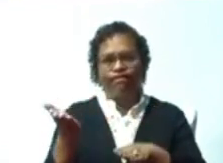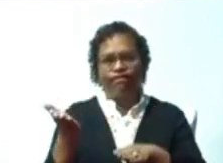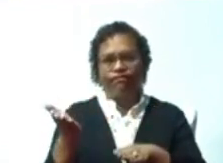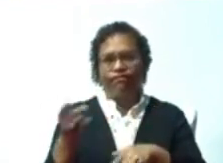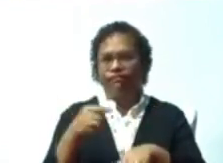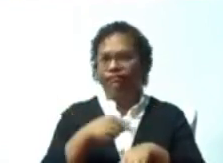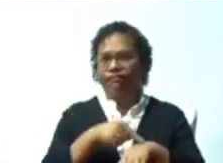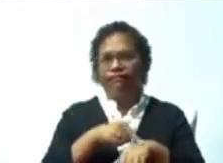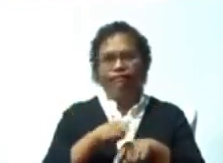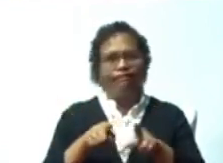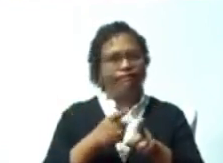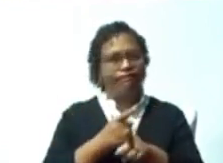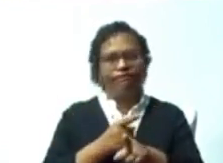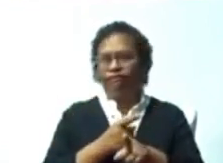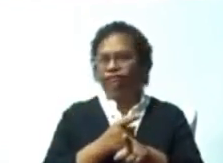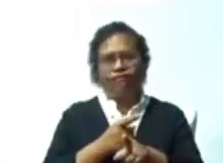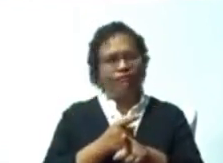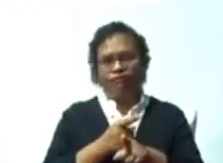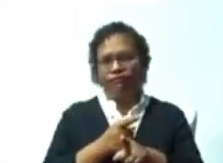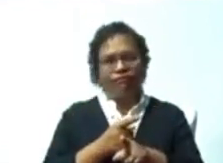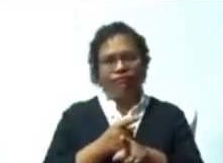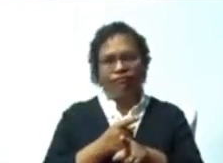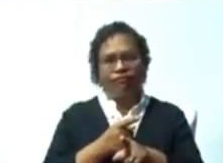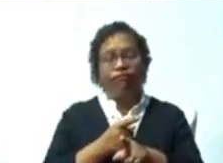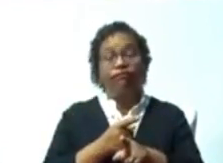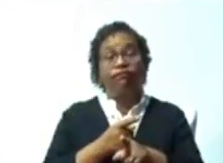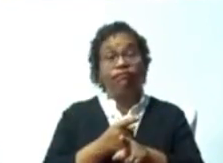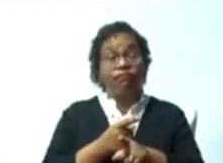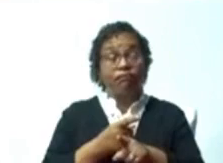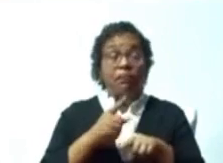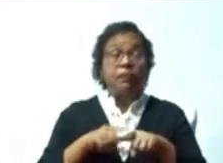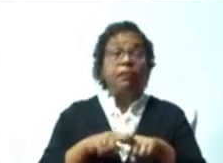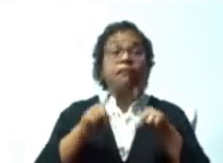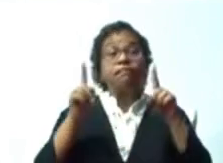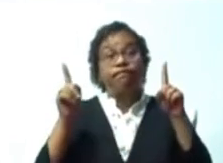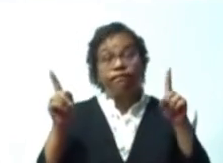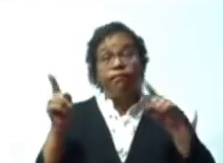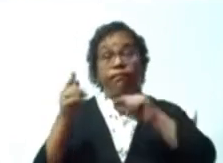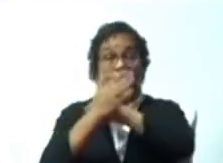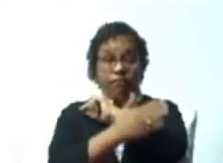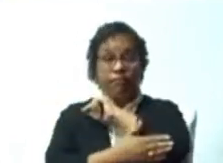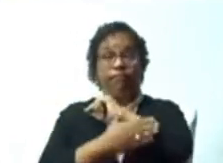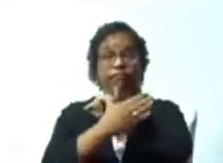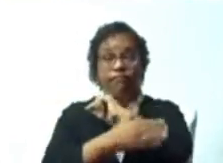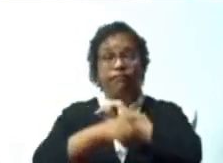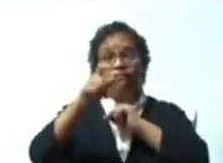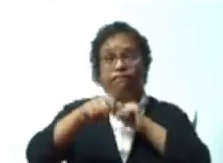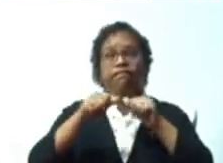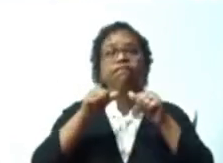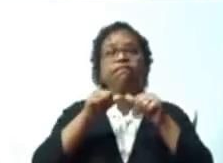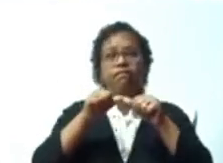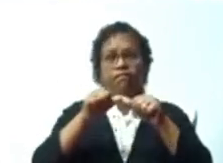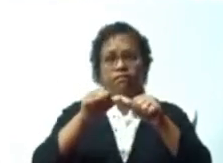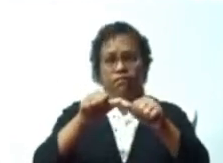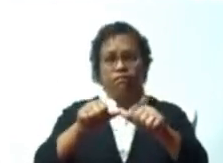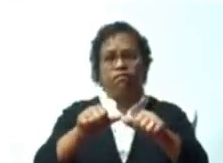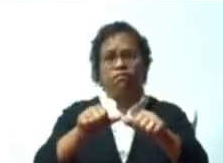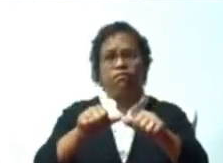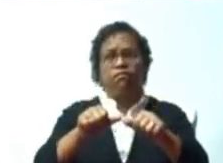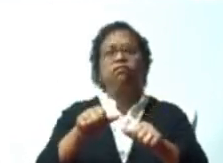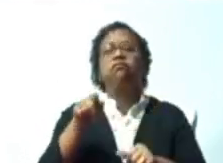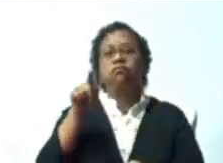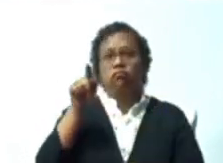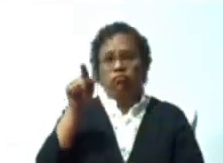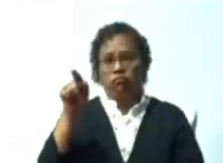Julio Brito pero el país debe continuar y él así también lo expresó en una